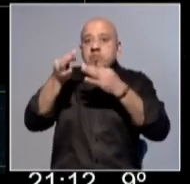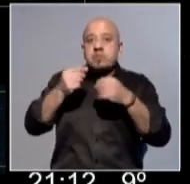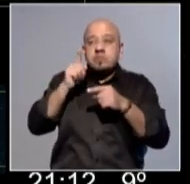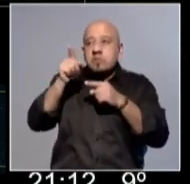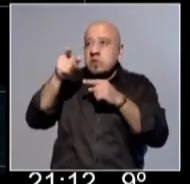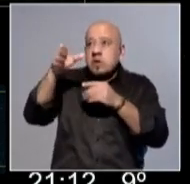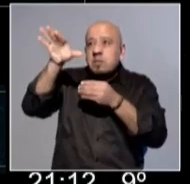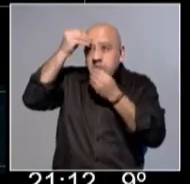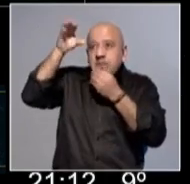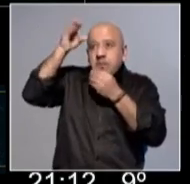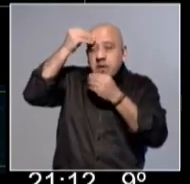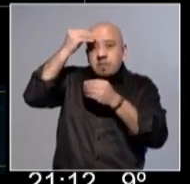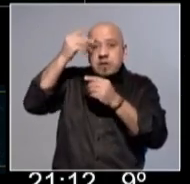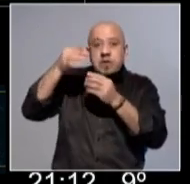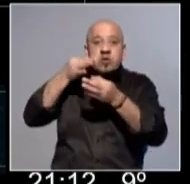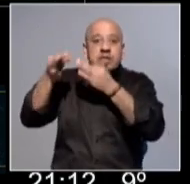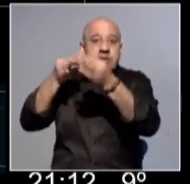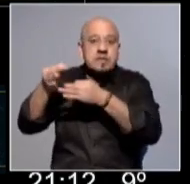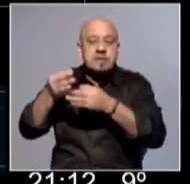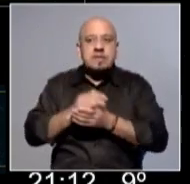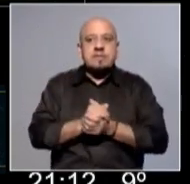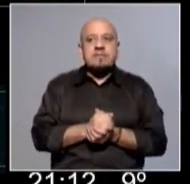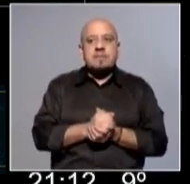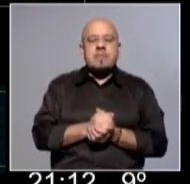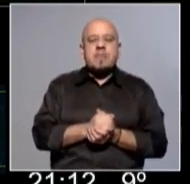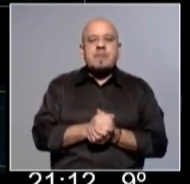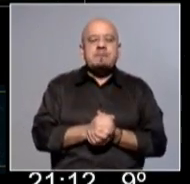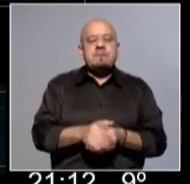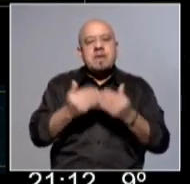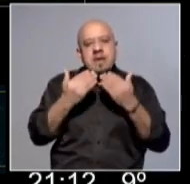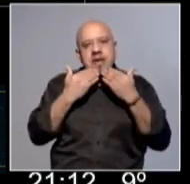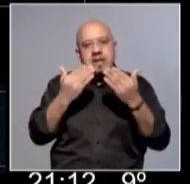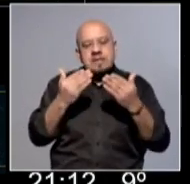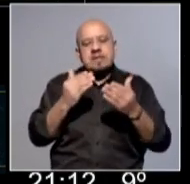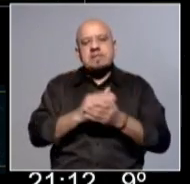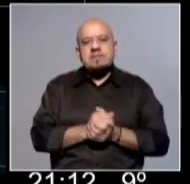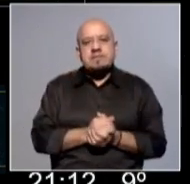de relatos. Bueno, gracias por la invitación, muchas gracias.